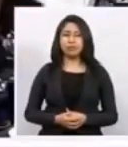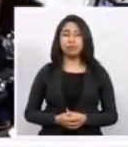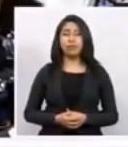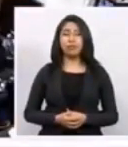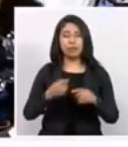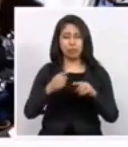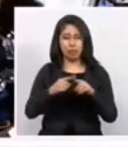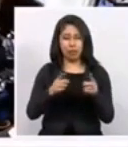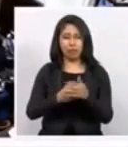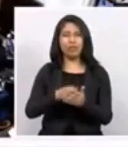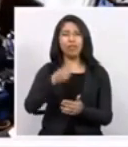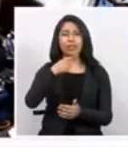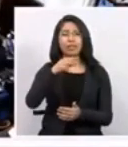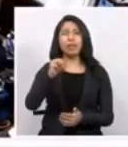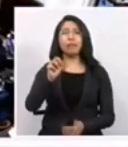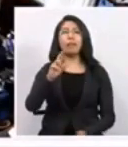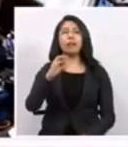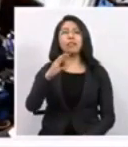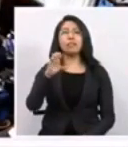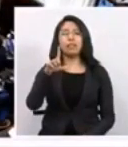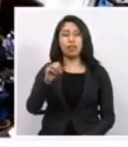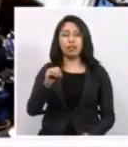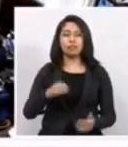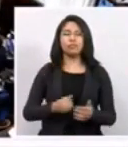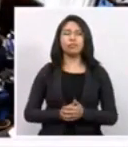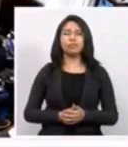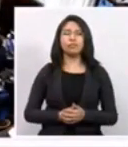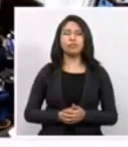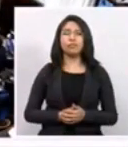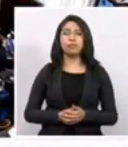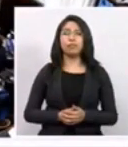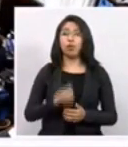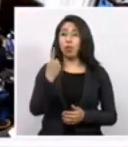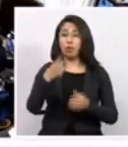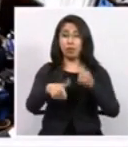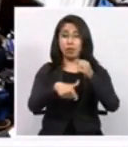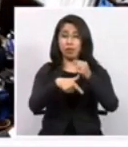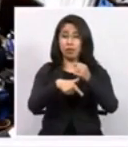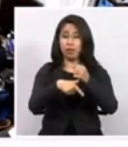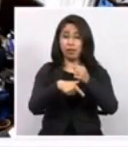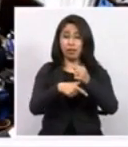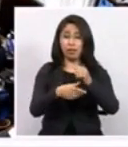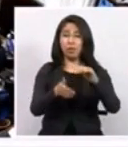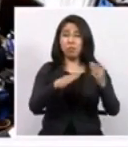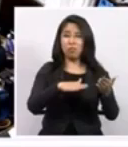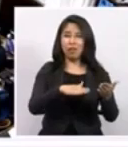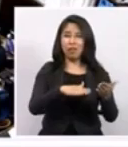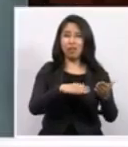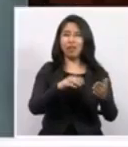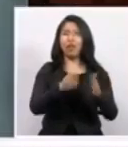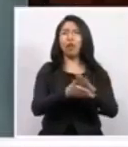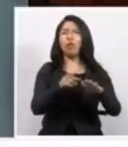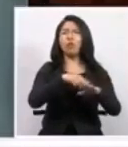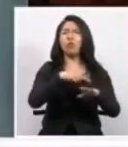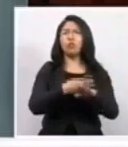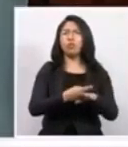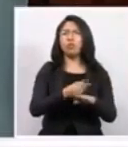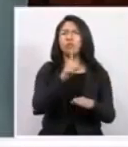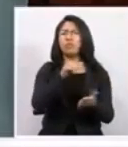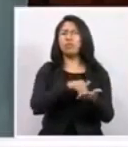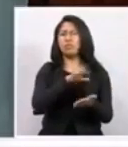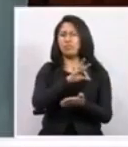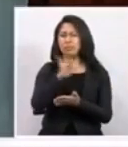Pero como diría Marcelo Quiroga Santa Cruz, aquel líder socialista asesinado en otro golpe de Estado en